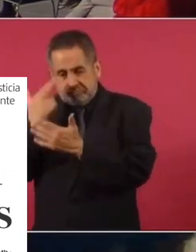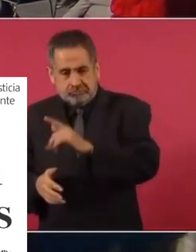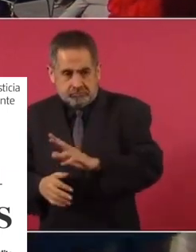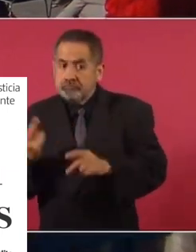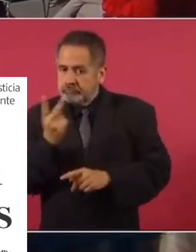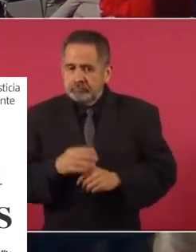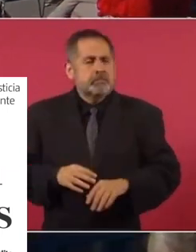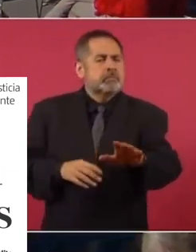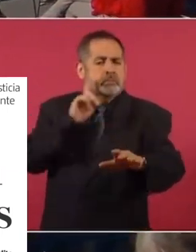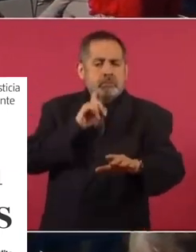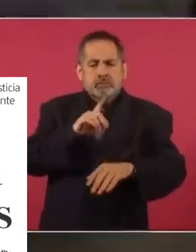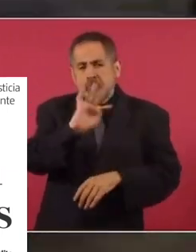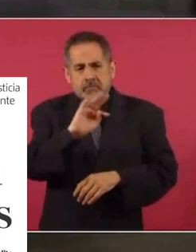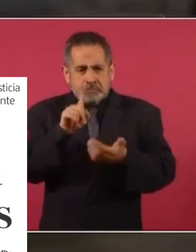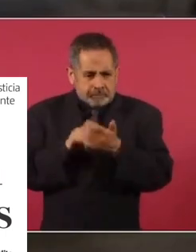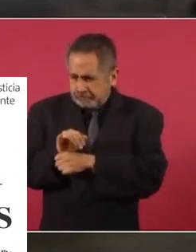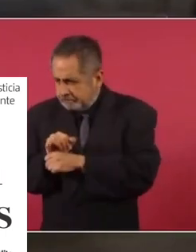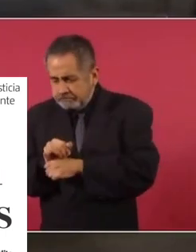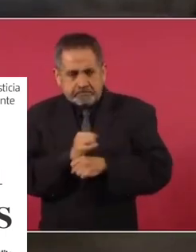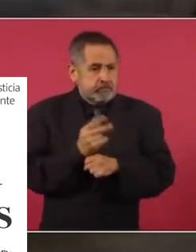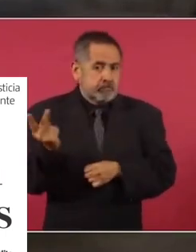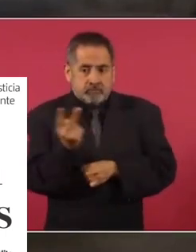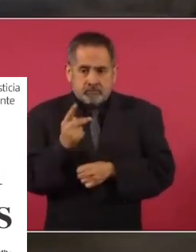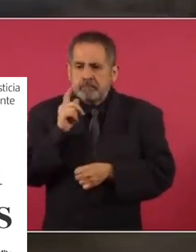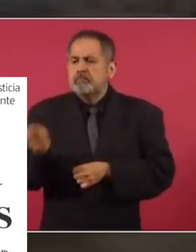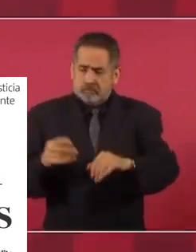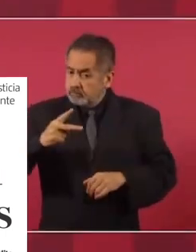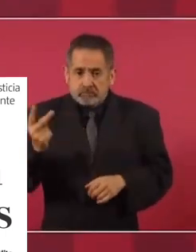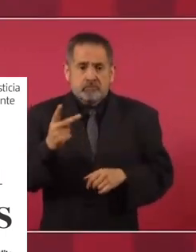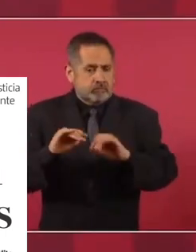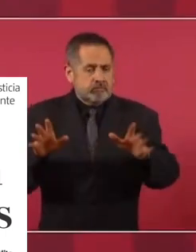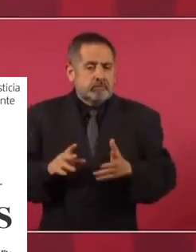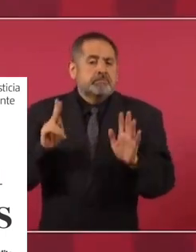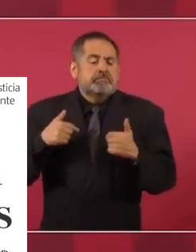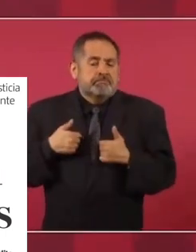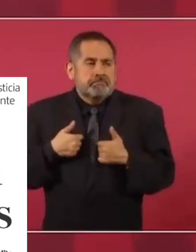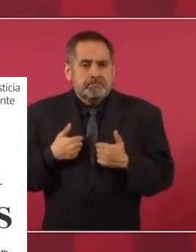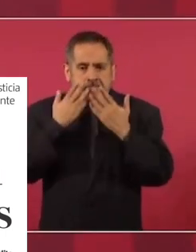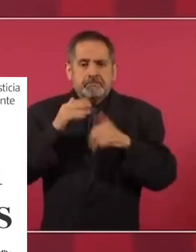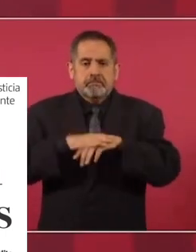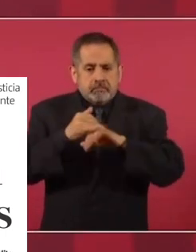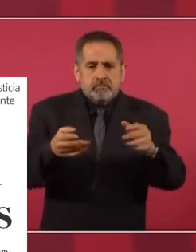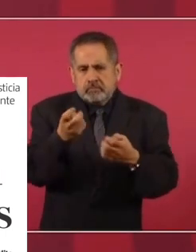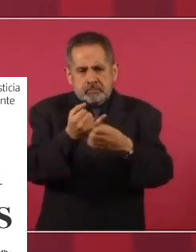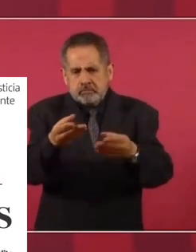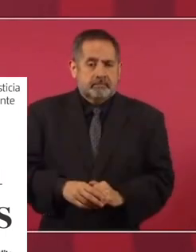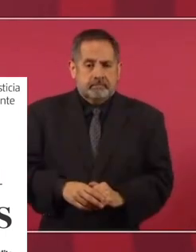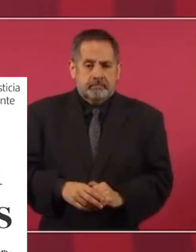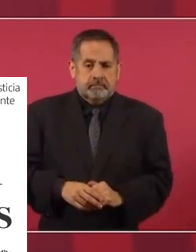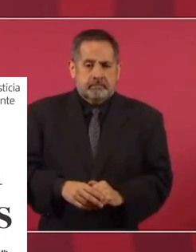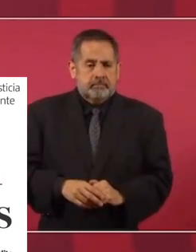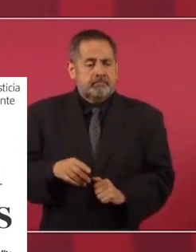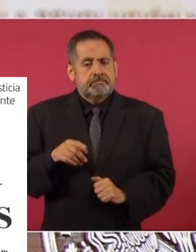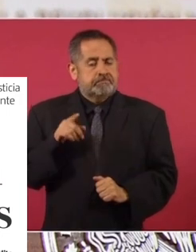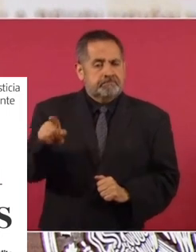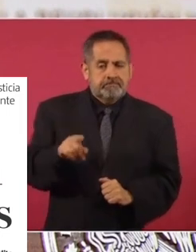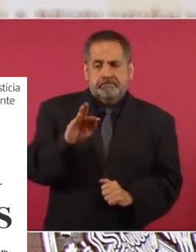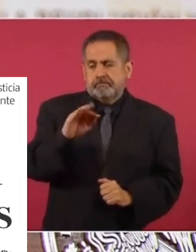haber una investigación que de alguna manera involucre a estos dos gobiernos que participaron? Desde luego que sí, pero yo no tengo más información sobre esto. La